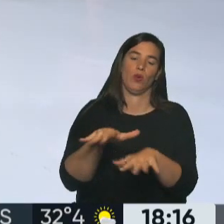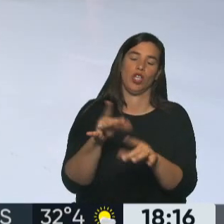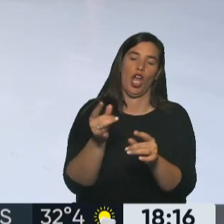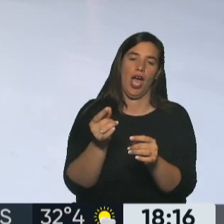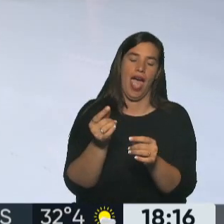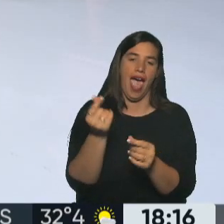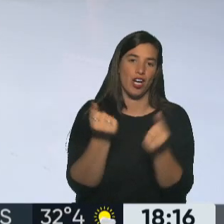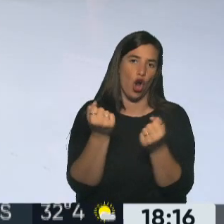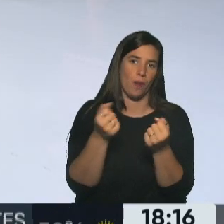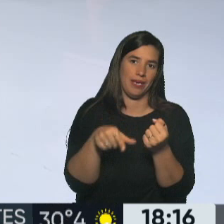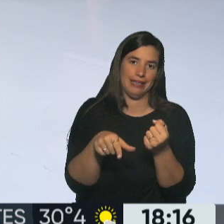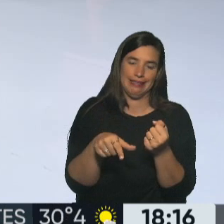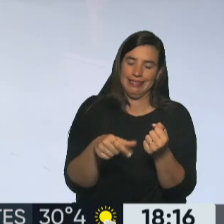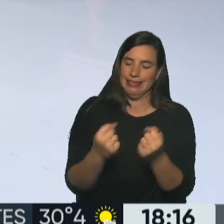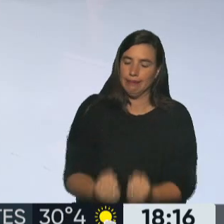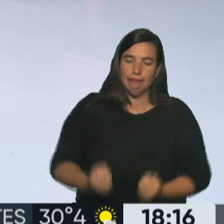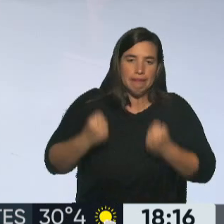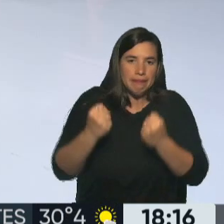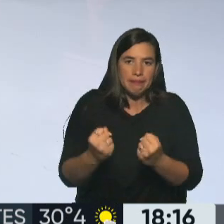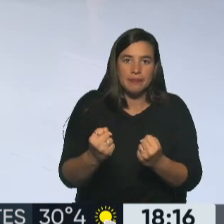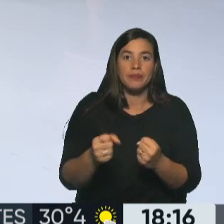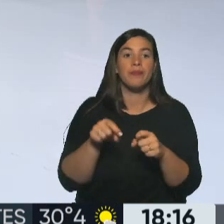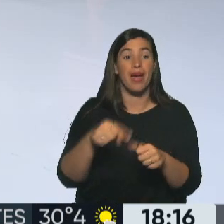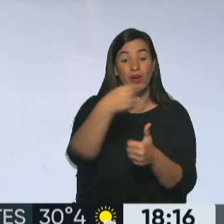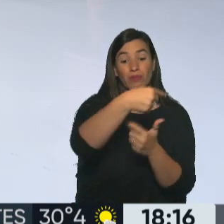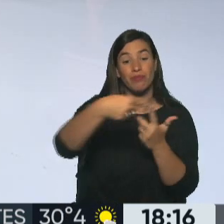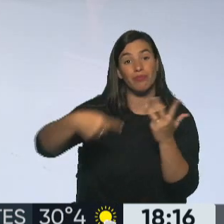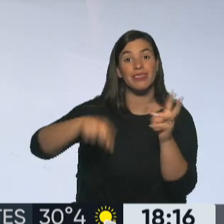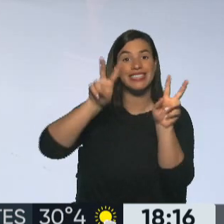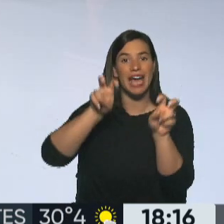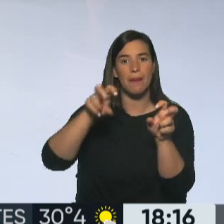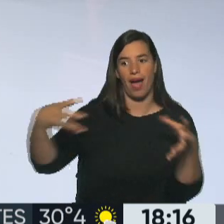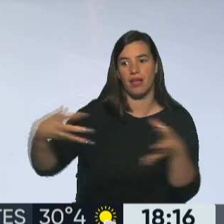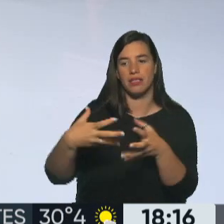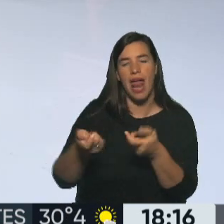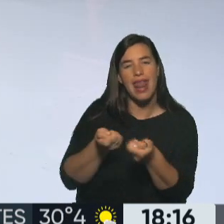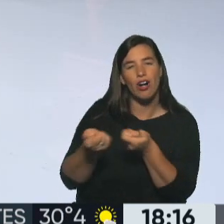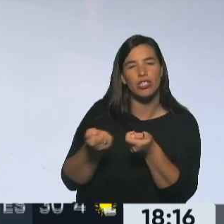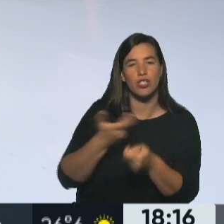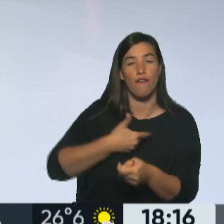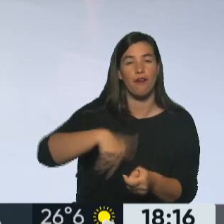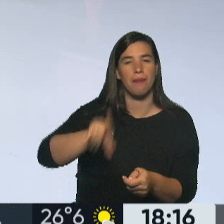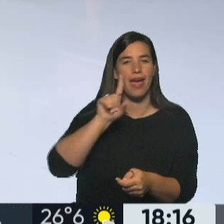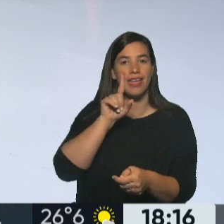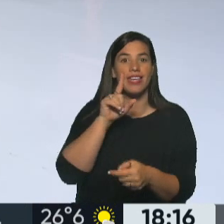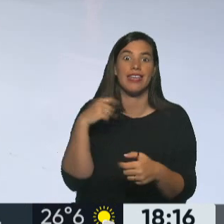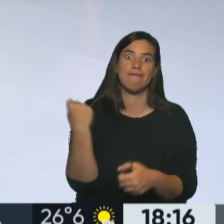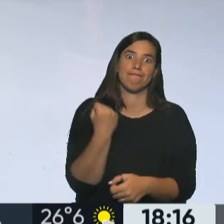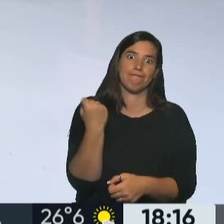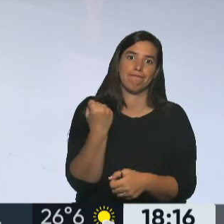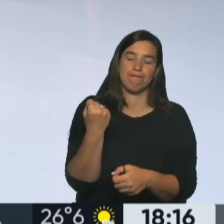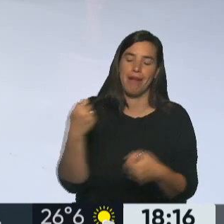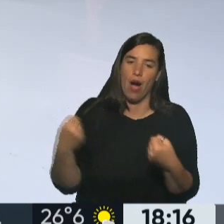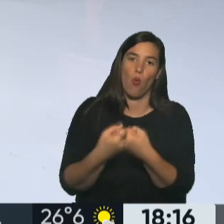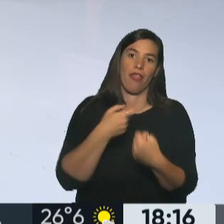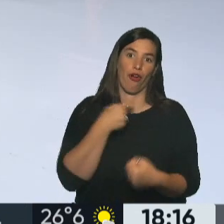Por eso, en esos términos va a ir la renegociación con el Fondo Monetario Internacional y la expectativa del gobierno de llegar a un acuerdo. Que conforme al